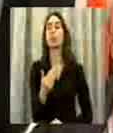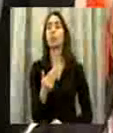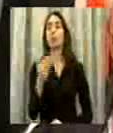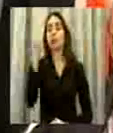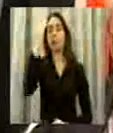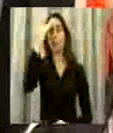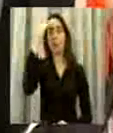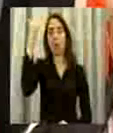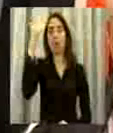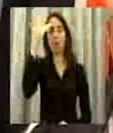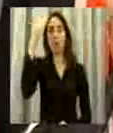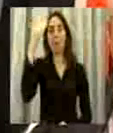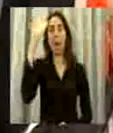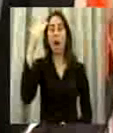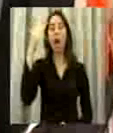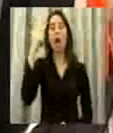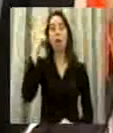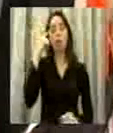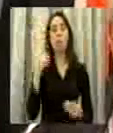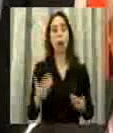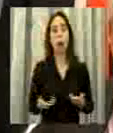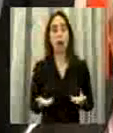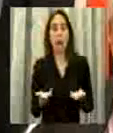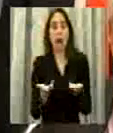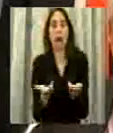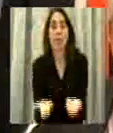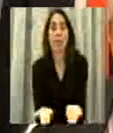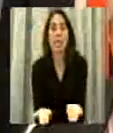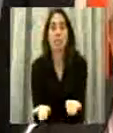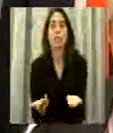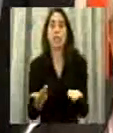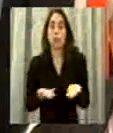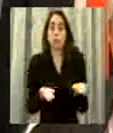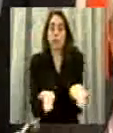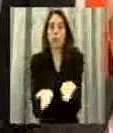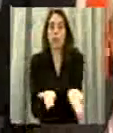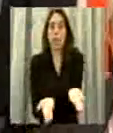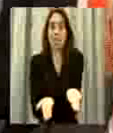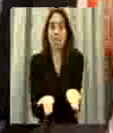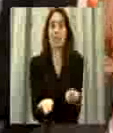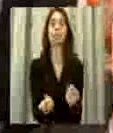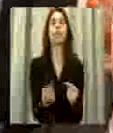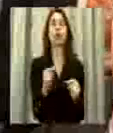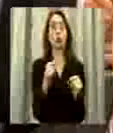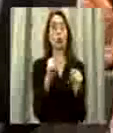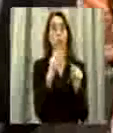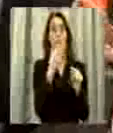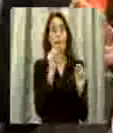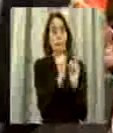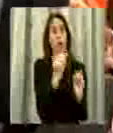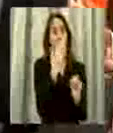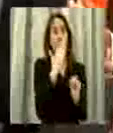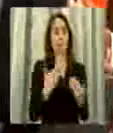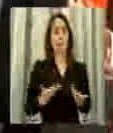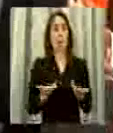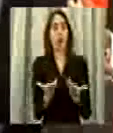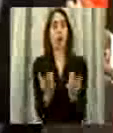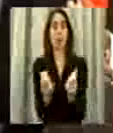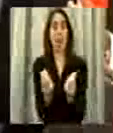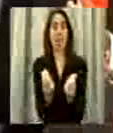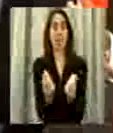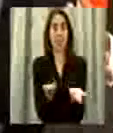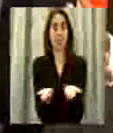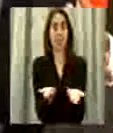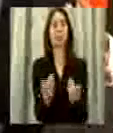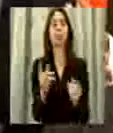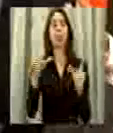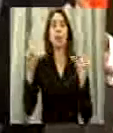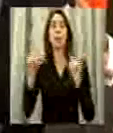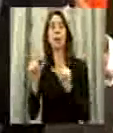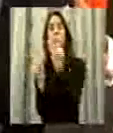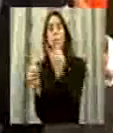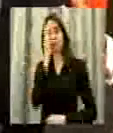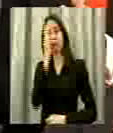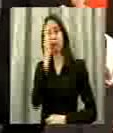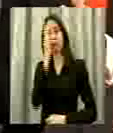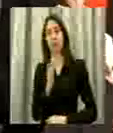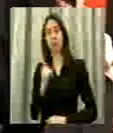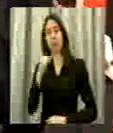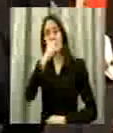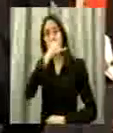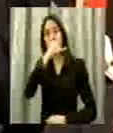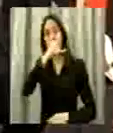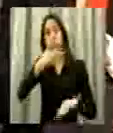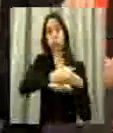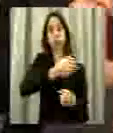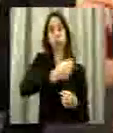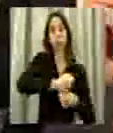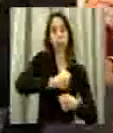días que están dedicados a prestar atención, a prestar servicio. Por lo tanto, es una manera de mejorar la calidad del servicio, reducir el ausentismo laboral. Y